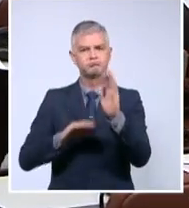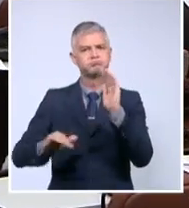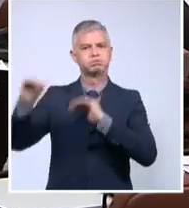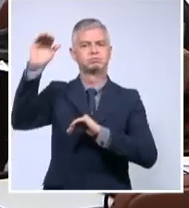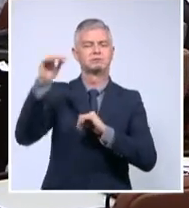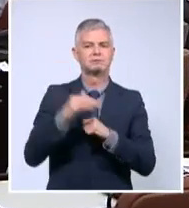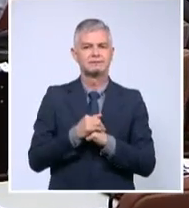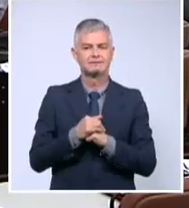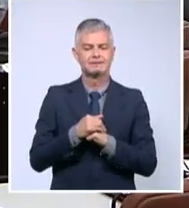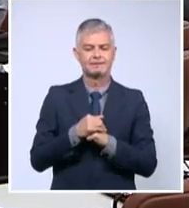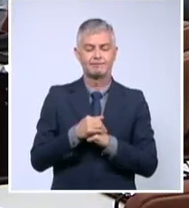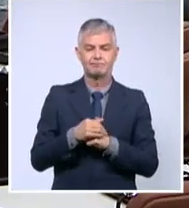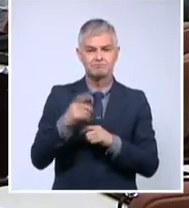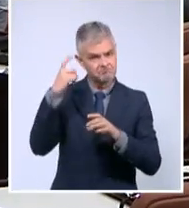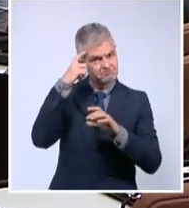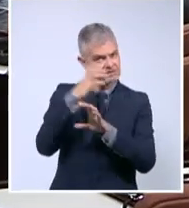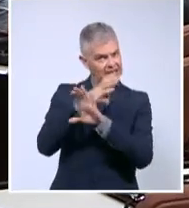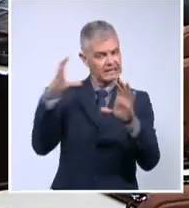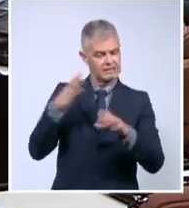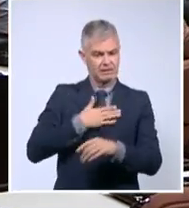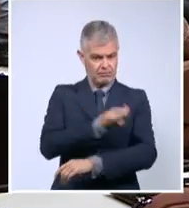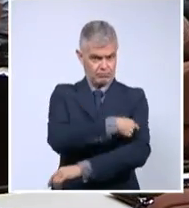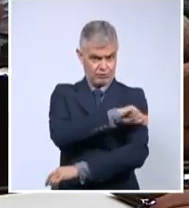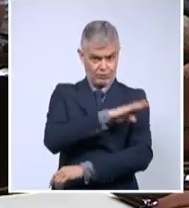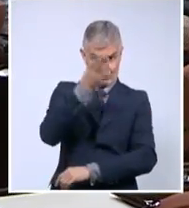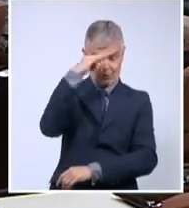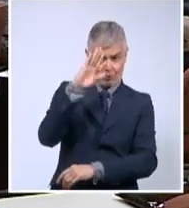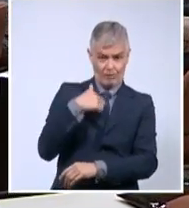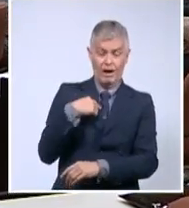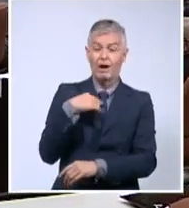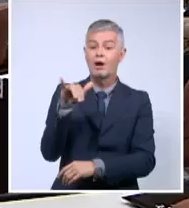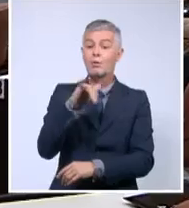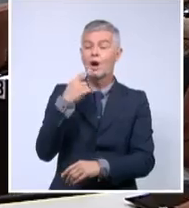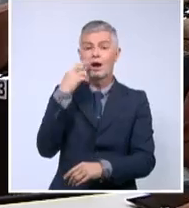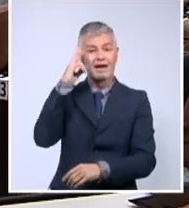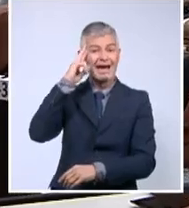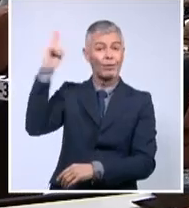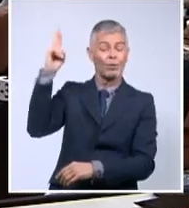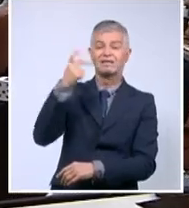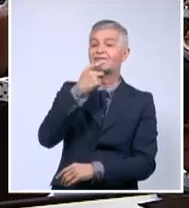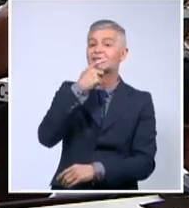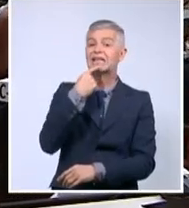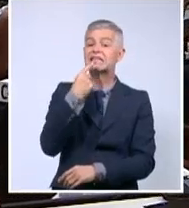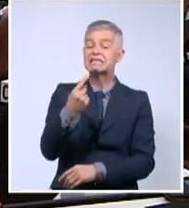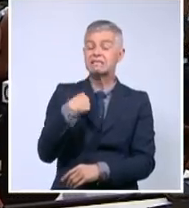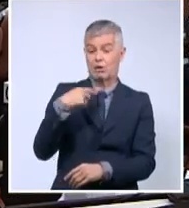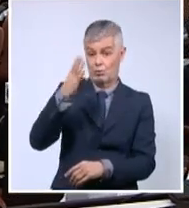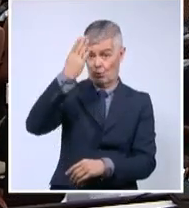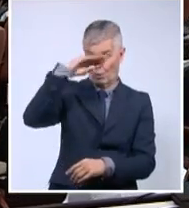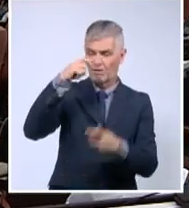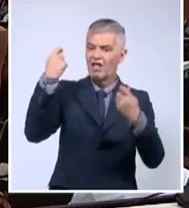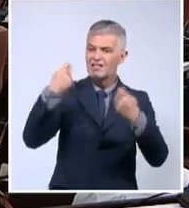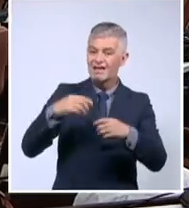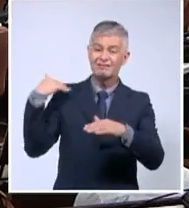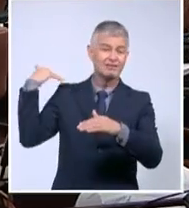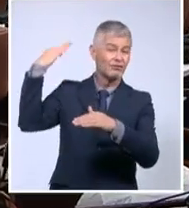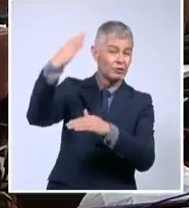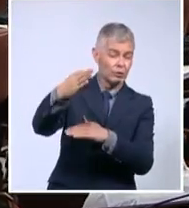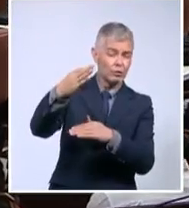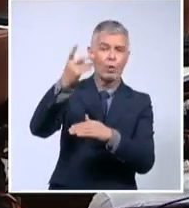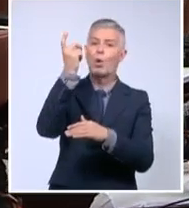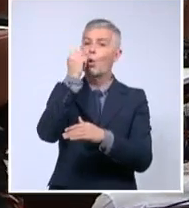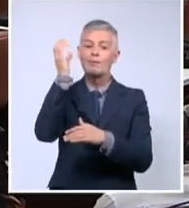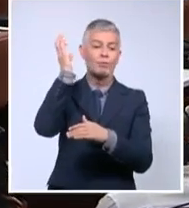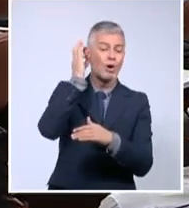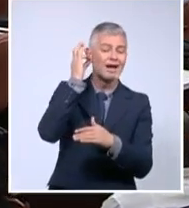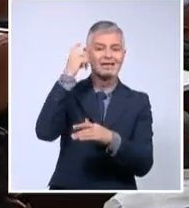pueblo y aquella sentencia premonitoria de Fidel de que nos convertiríamos en un país de hombres y mujeres de ciencia, pero